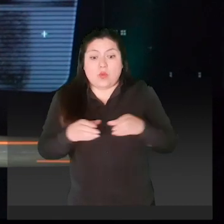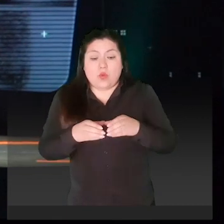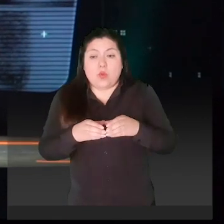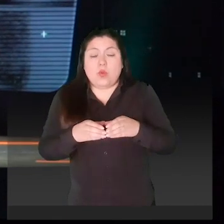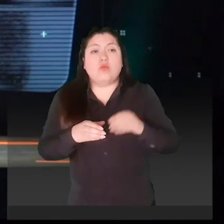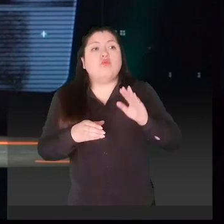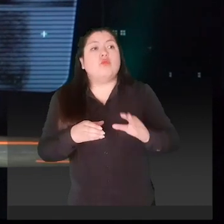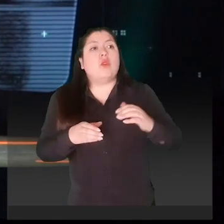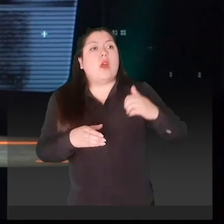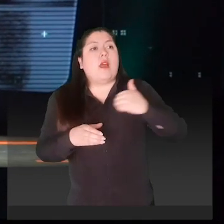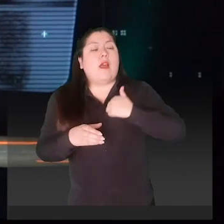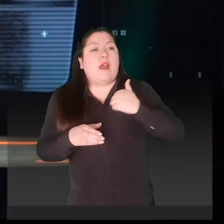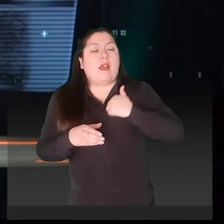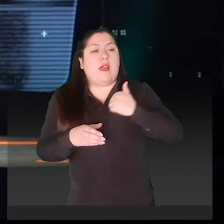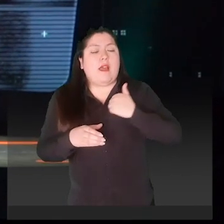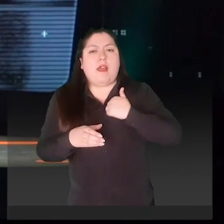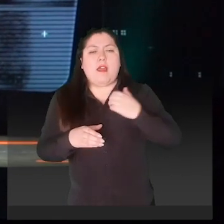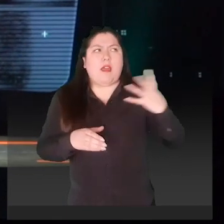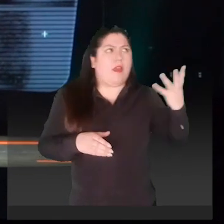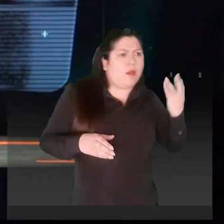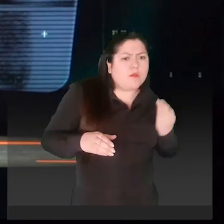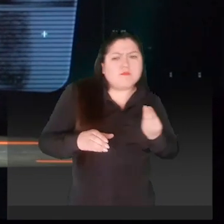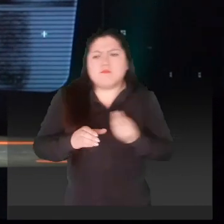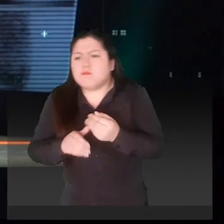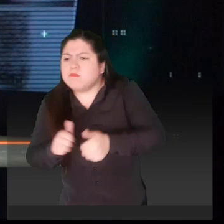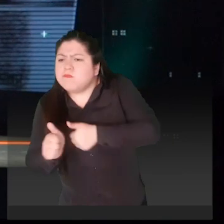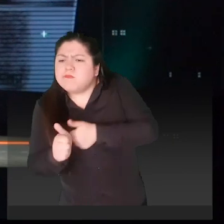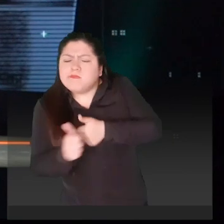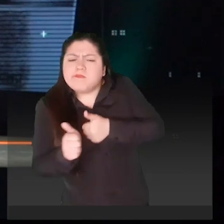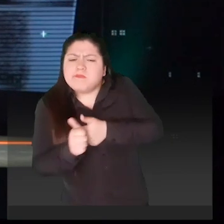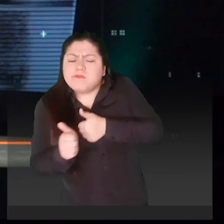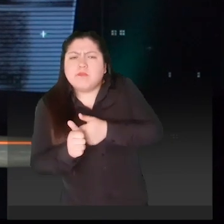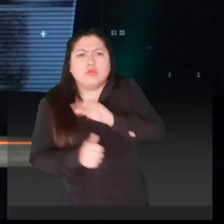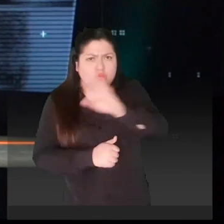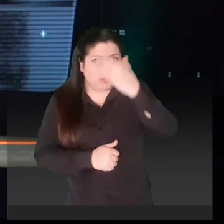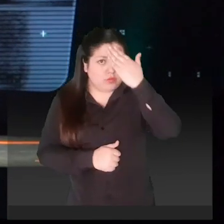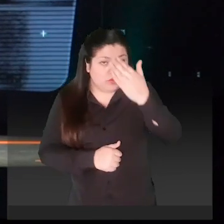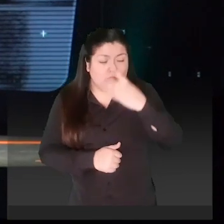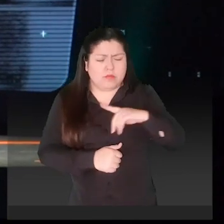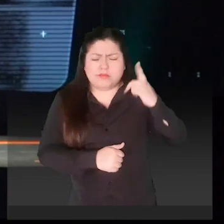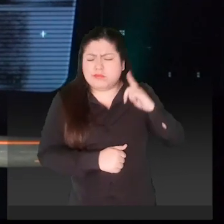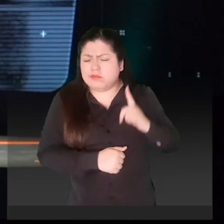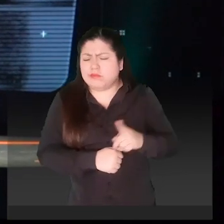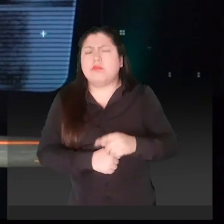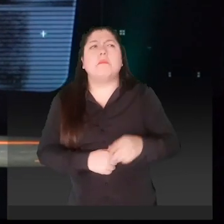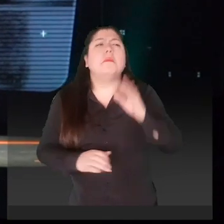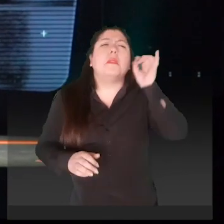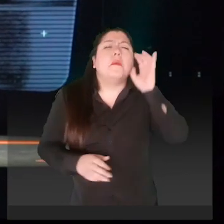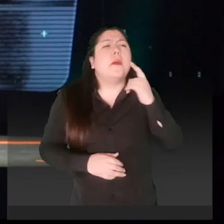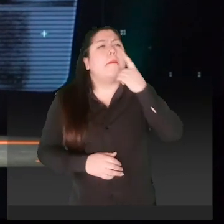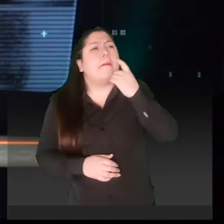nos identificó a los colombianos y perduró en el tiempo. Duró bastante tiempo. Muchos de ustedes pudieron tal vez verla en sus padres o